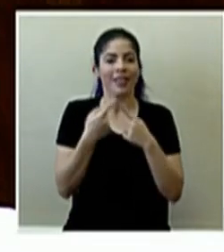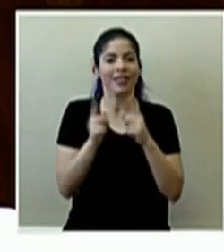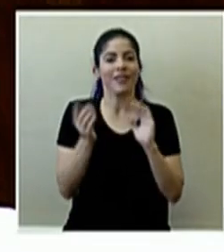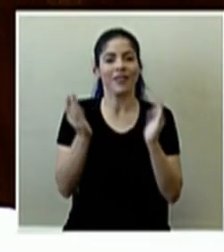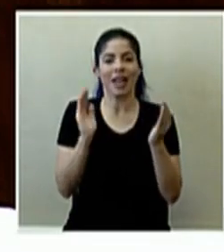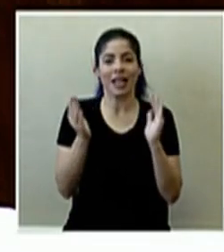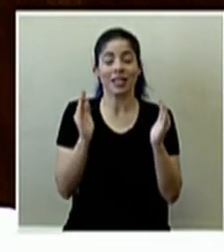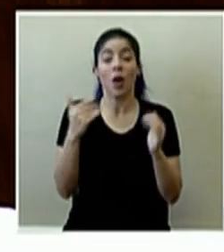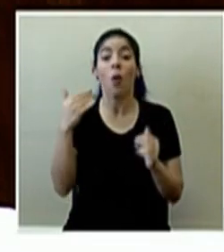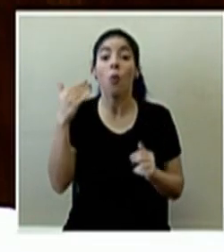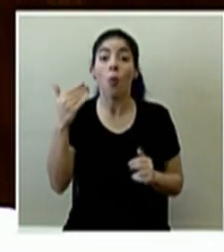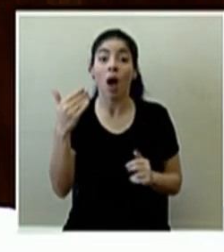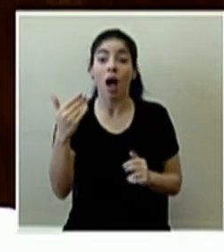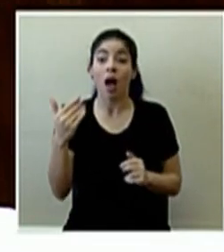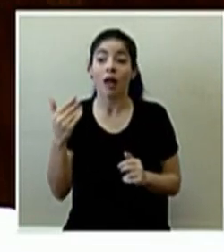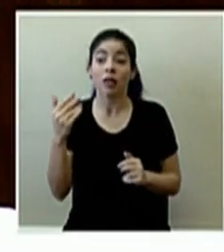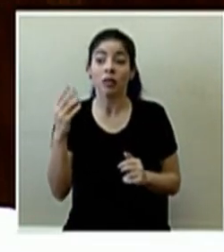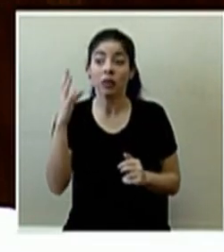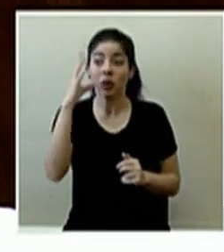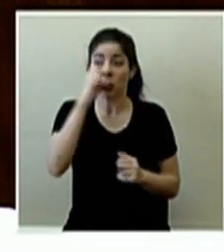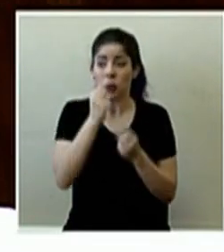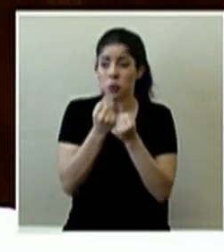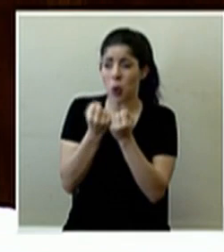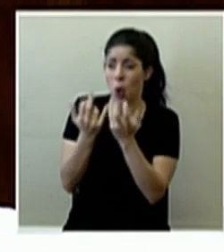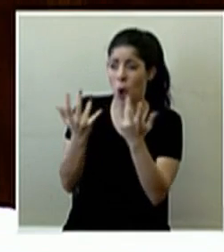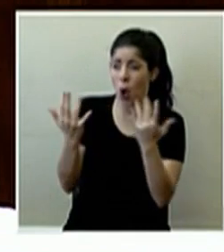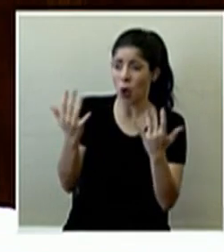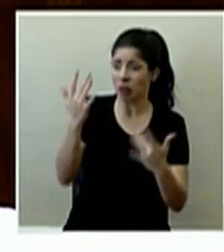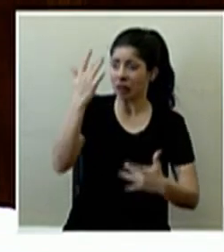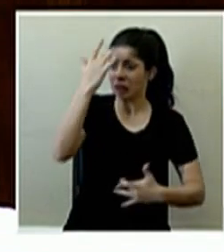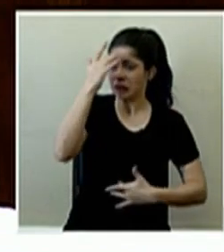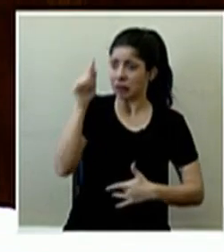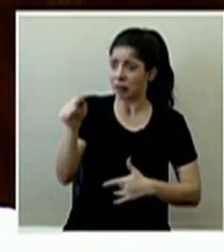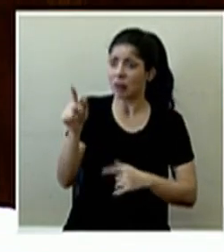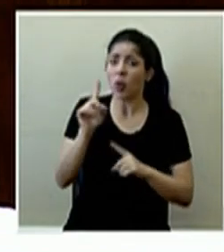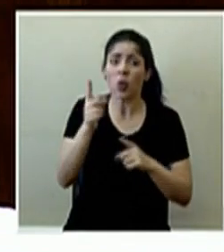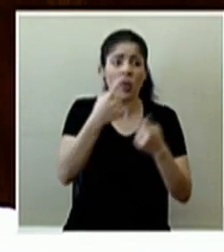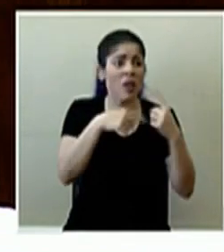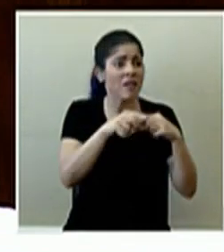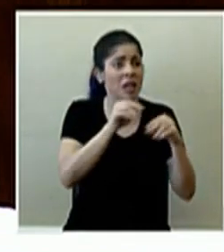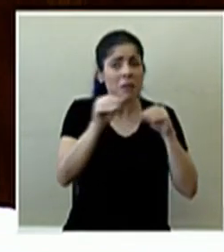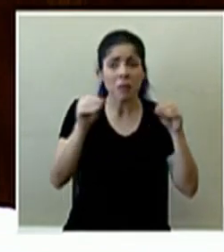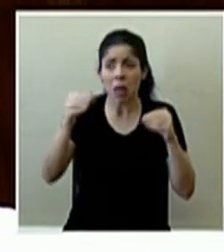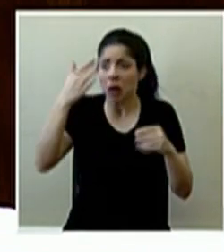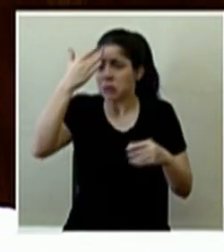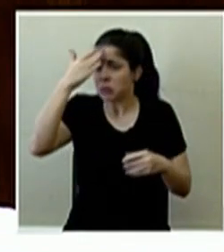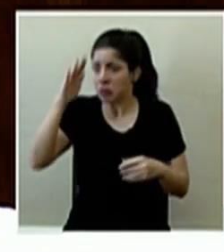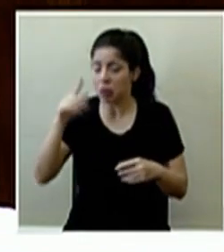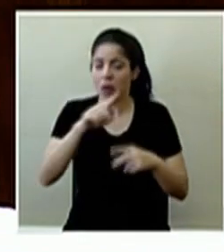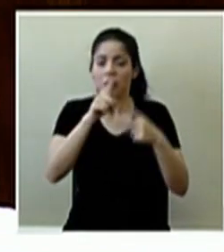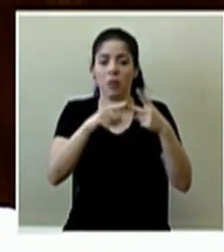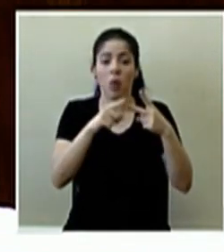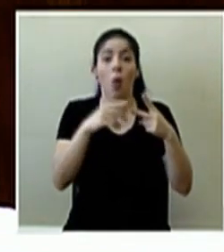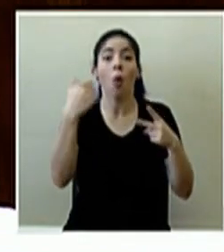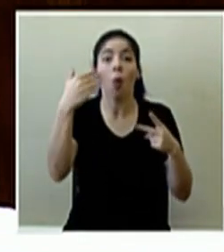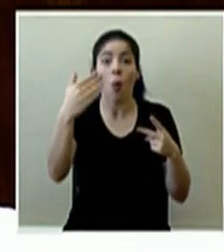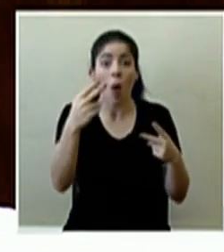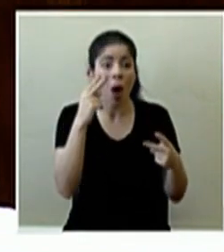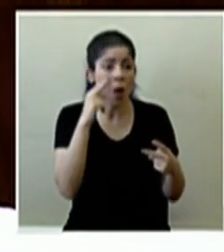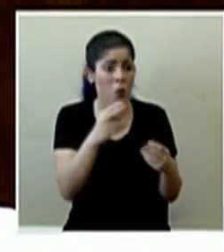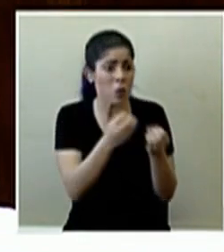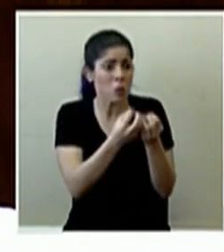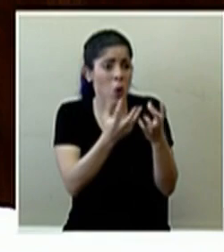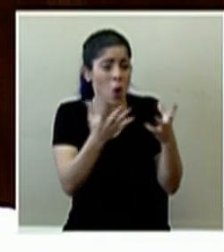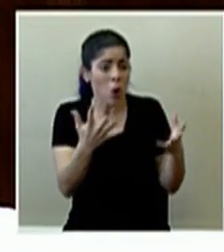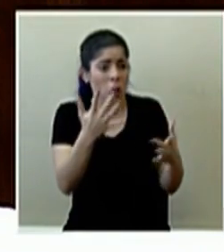diferencia. Cuando tengamos gran número de casos no vinculables a las cadenas de transmisión, cuando tengamos un gran número de